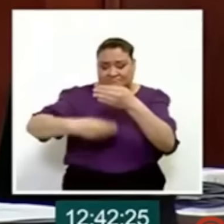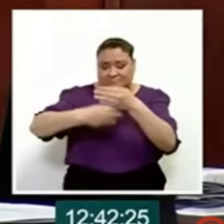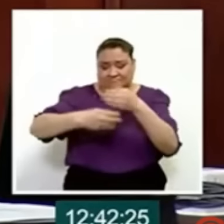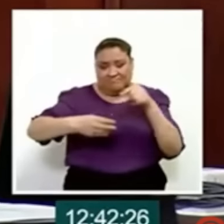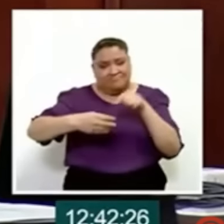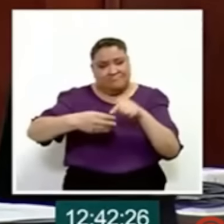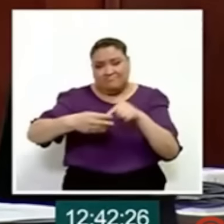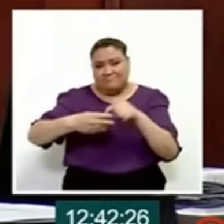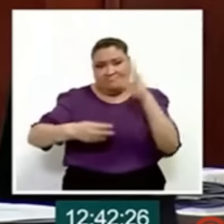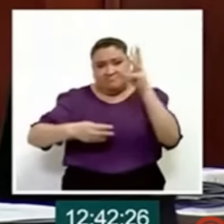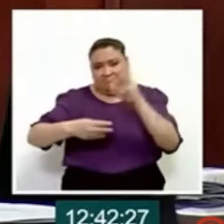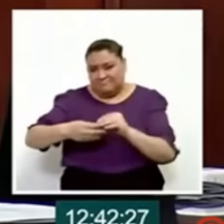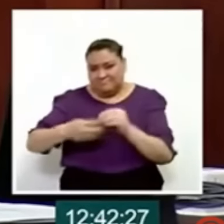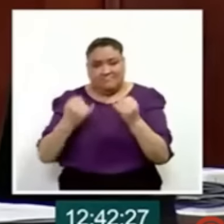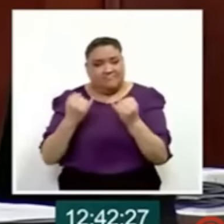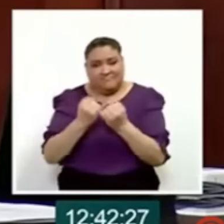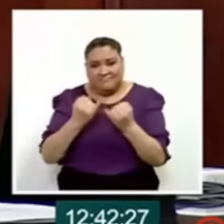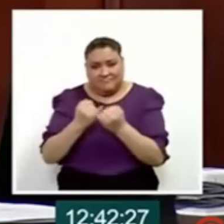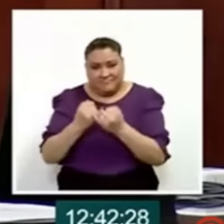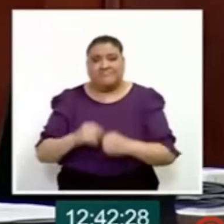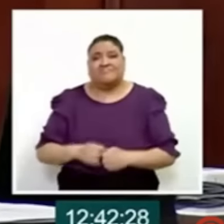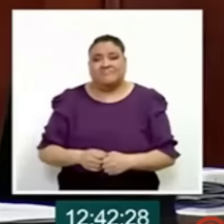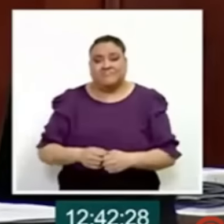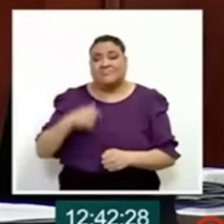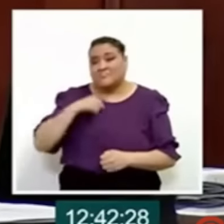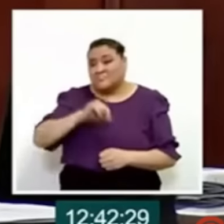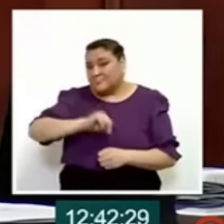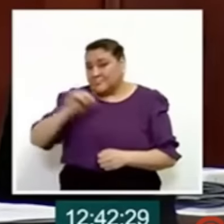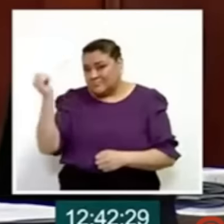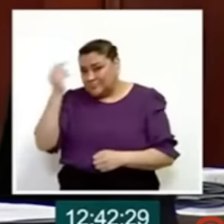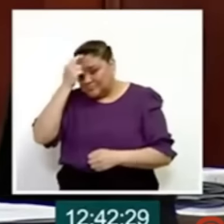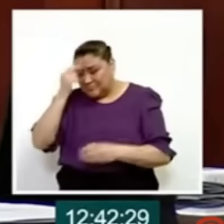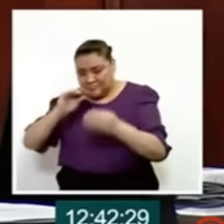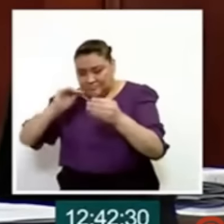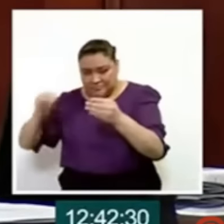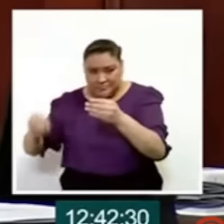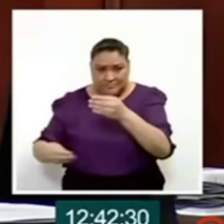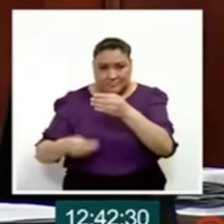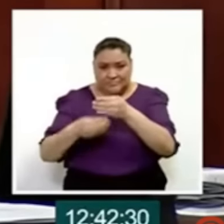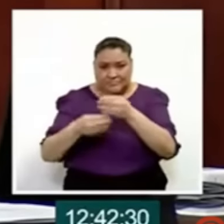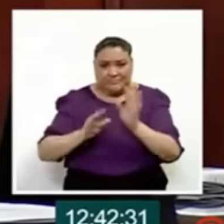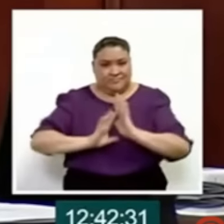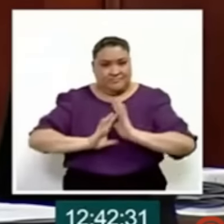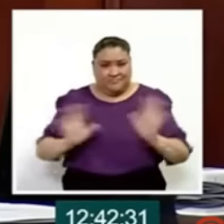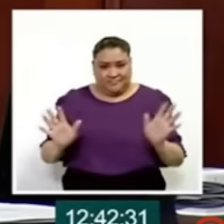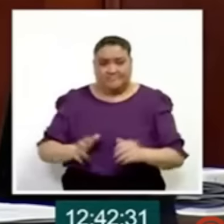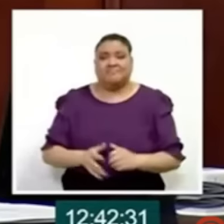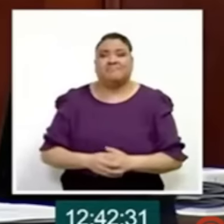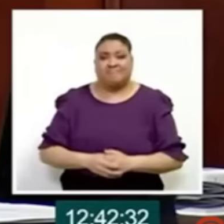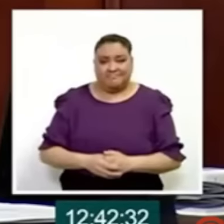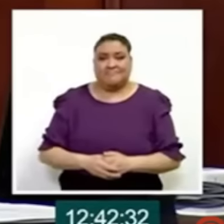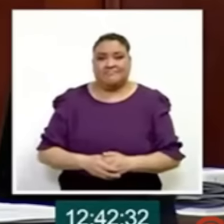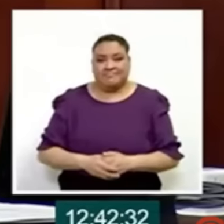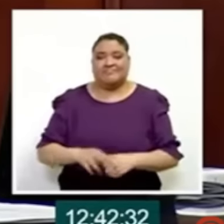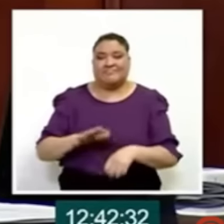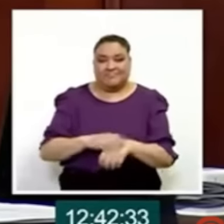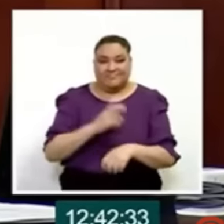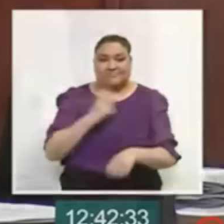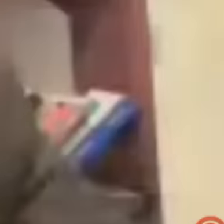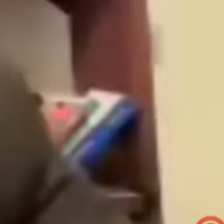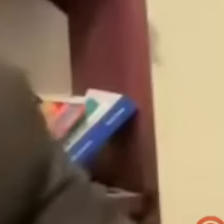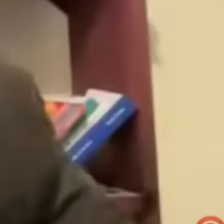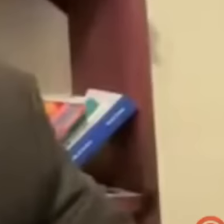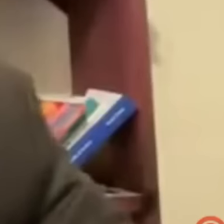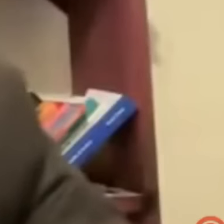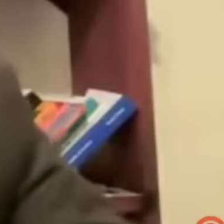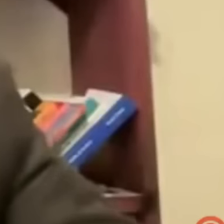criterios jurídicos, que esos criterios sirvan también de ejemplo para todos los tribunales de todo el país, no solo